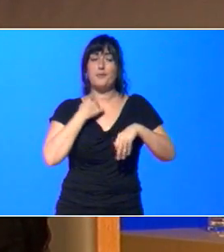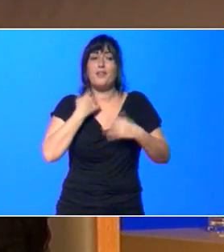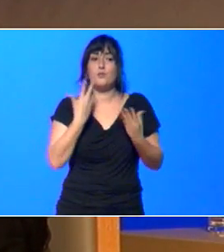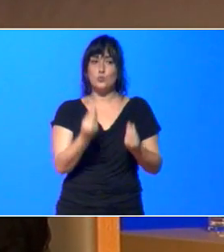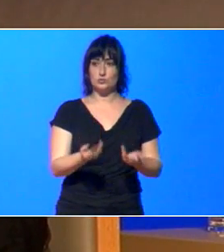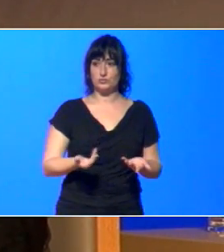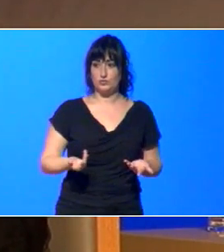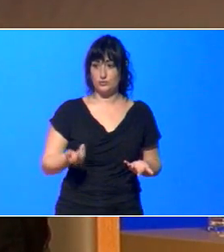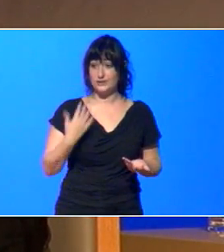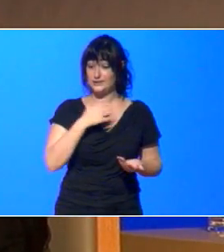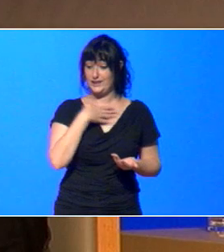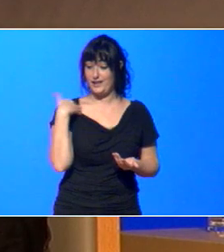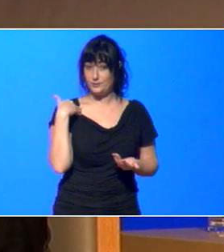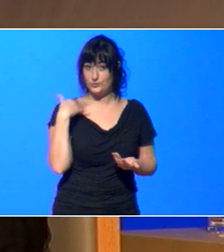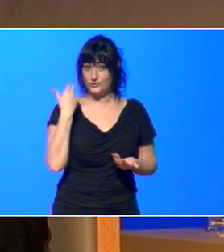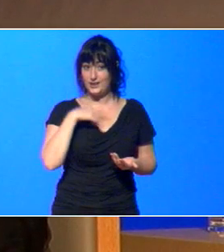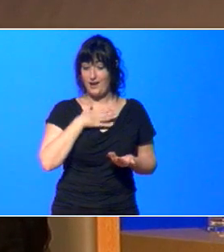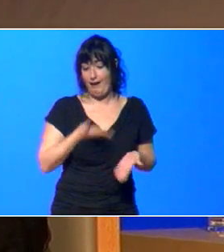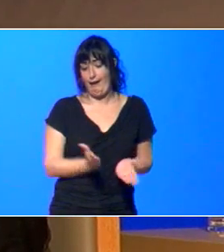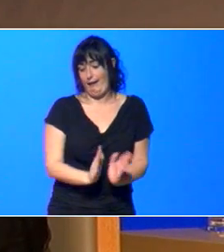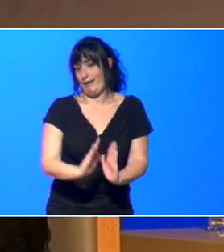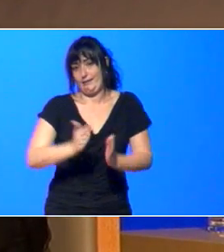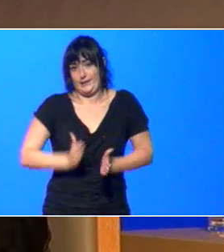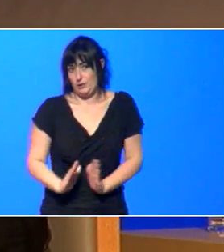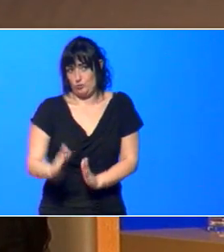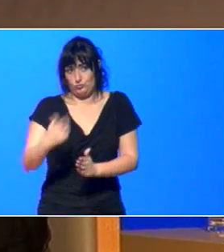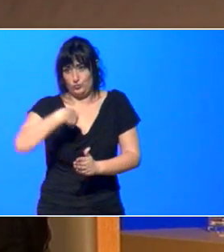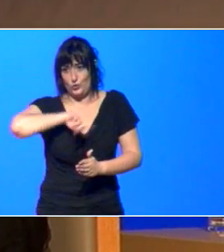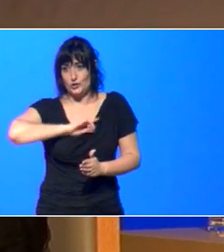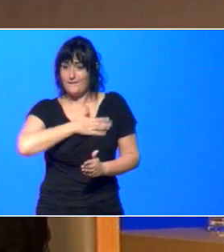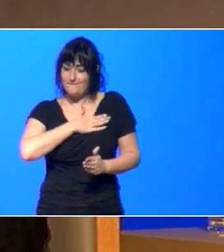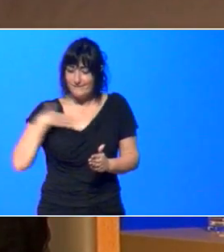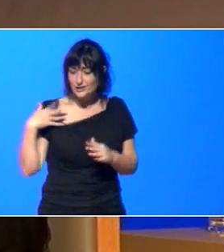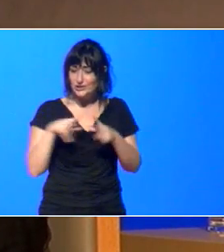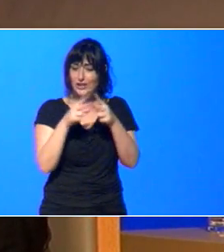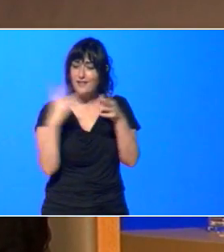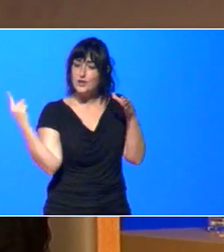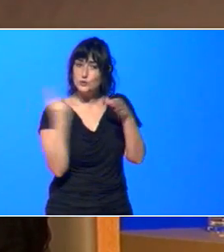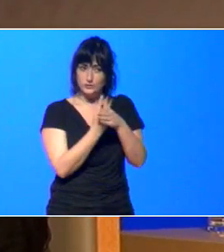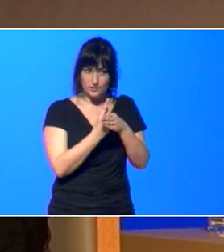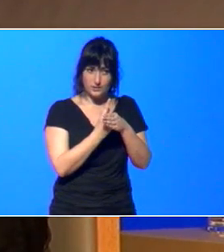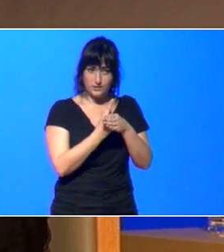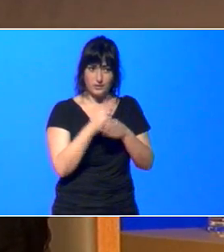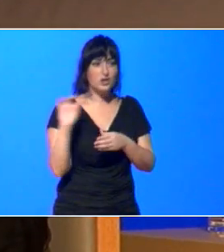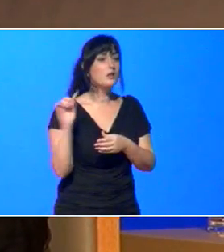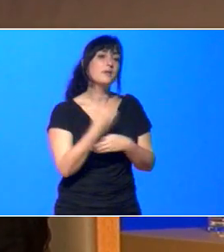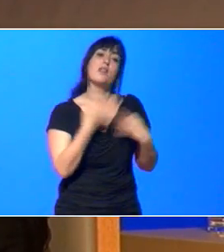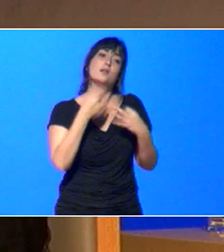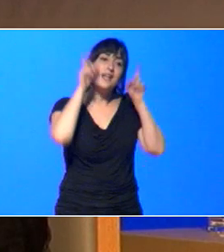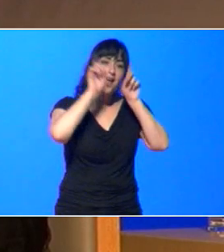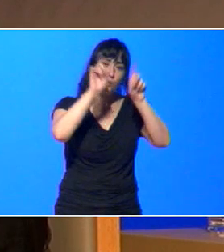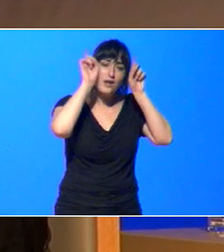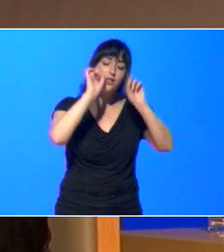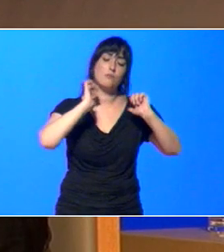la próxima generación de nuestros hijos sean una sociedad inclusiva, debemos empezar por la educación, que es la base de todo, y esa